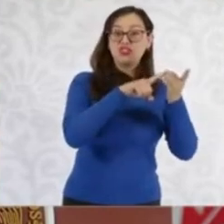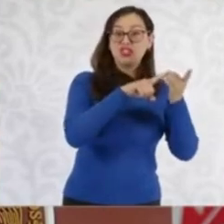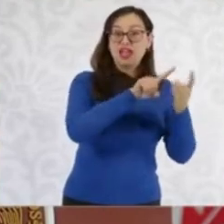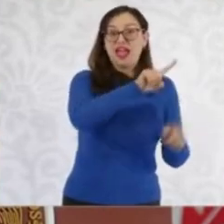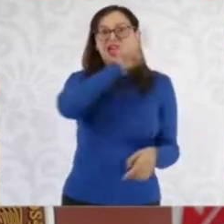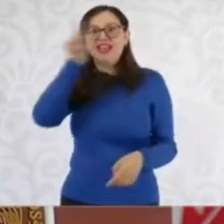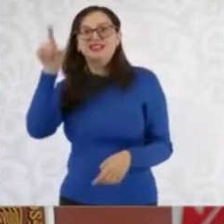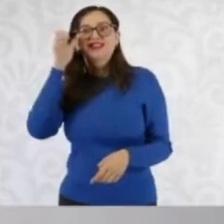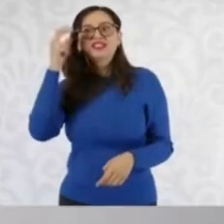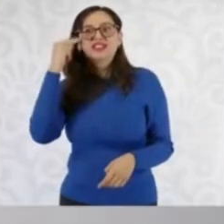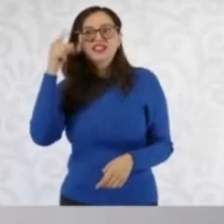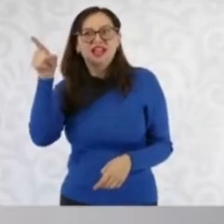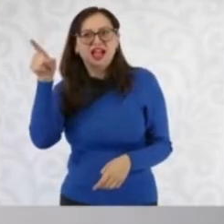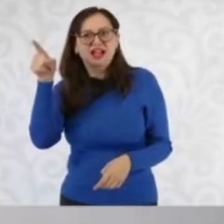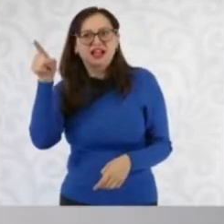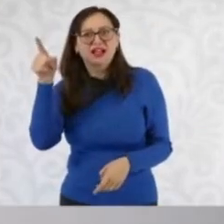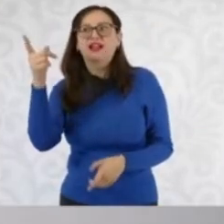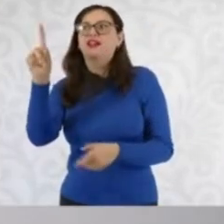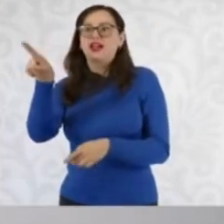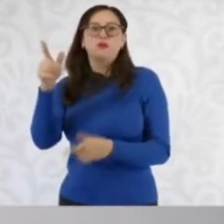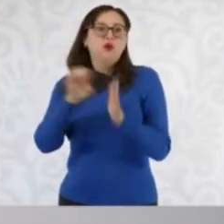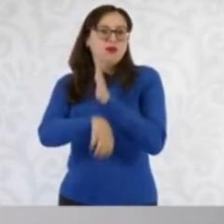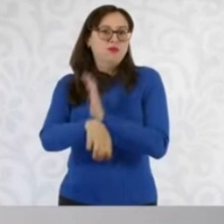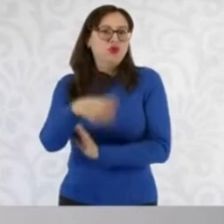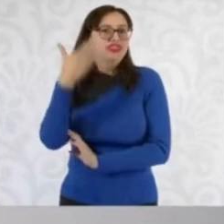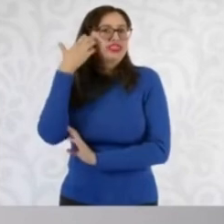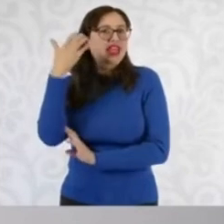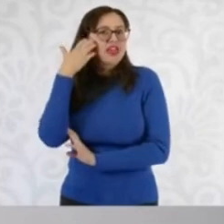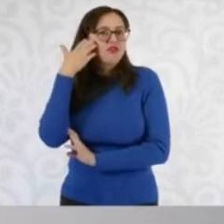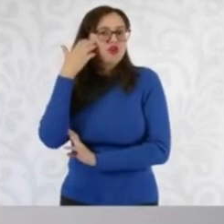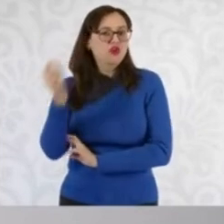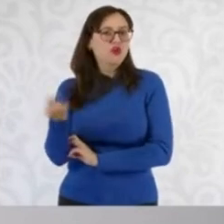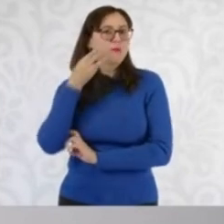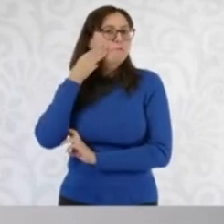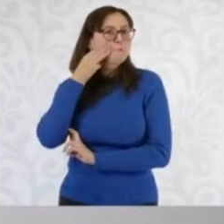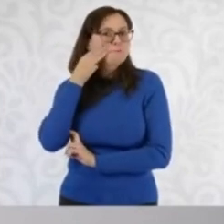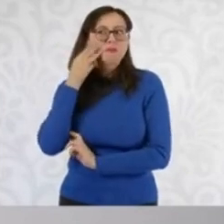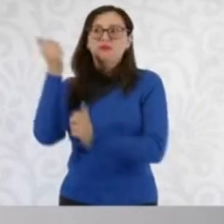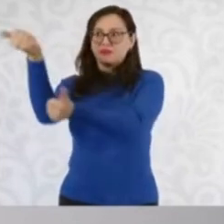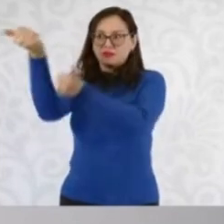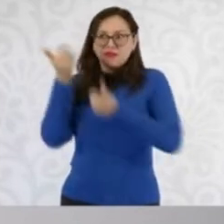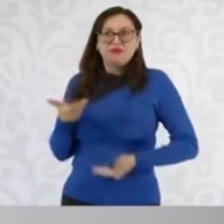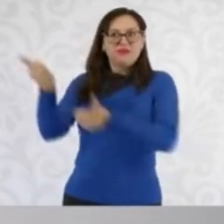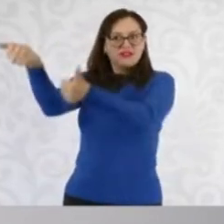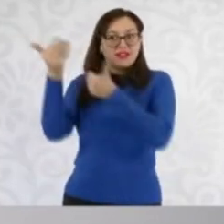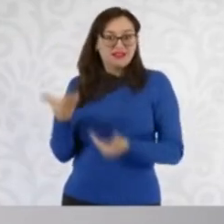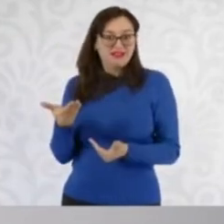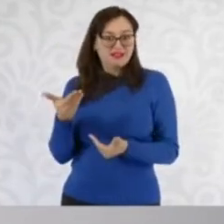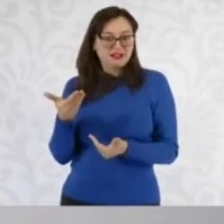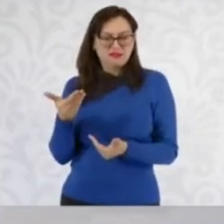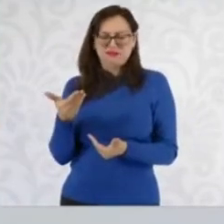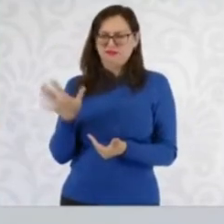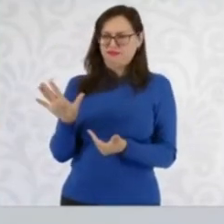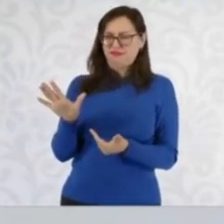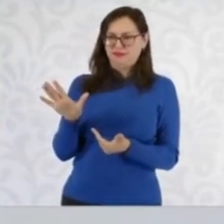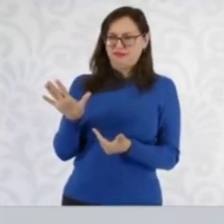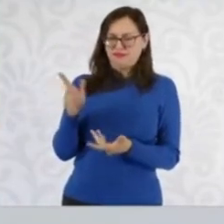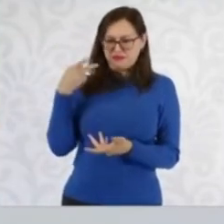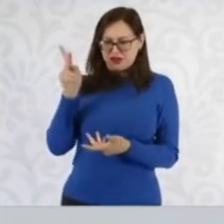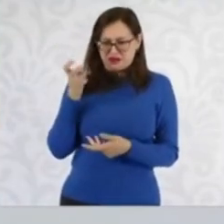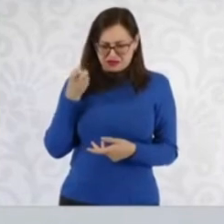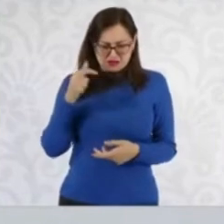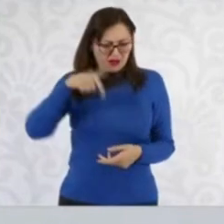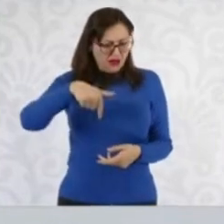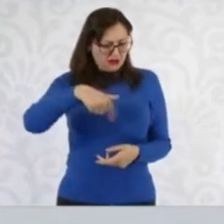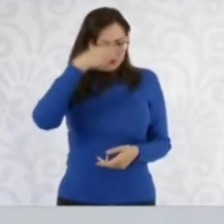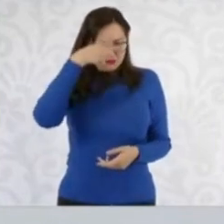China, pero es una empresa estadounidense que tiene su base en China. Pero mucho de lo que se importa se puede producir en México. Por eso es